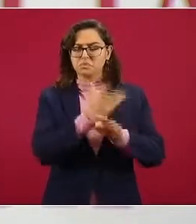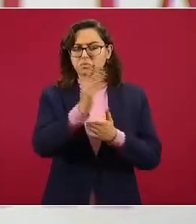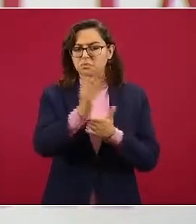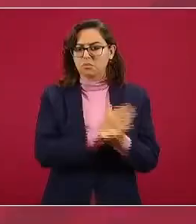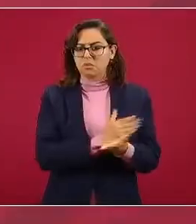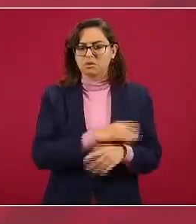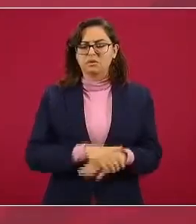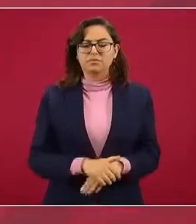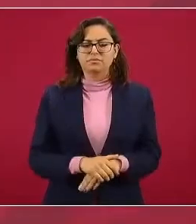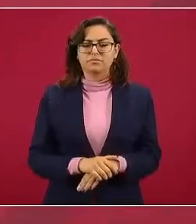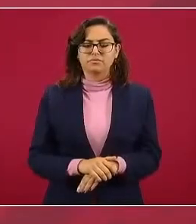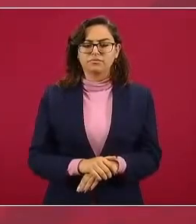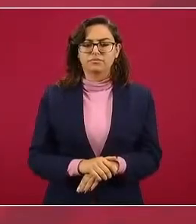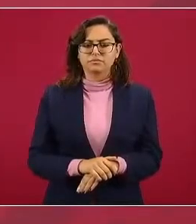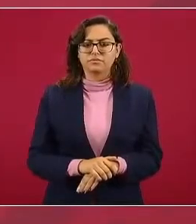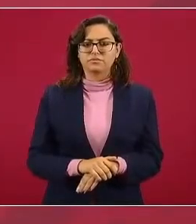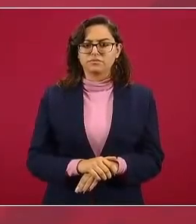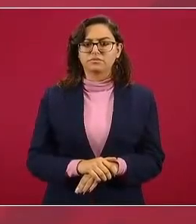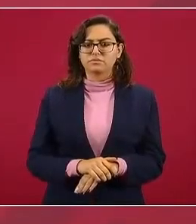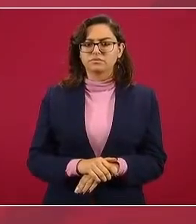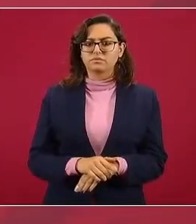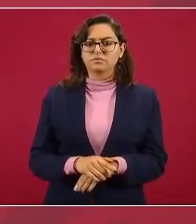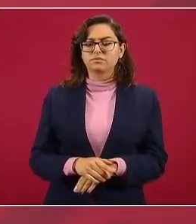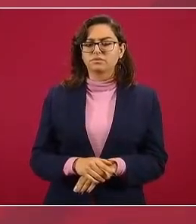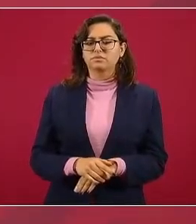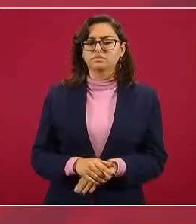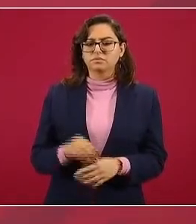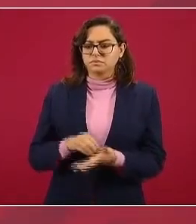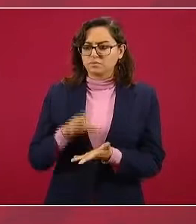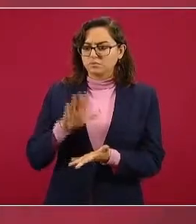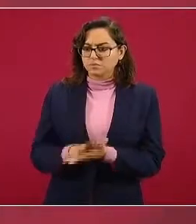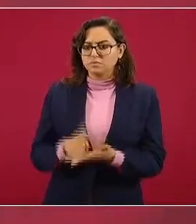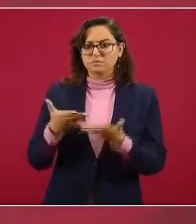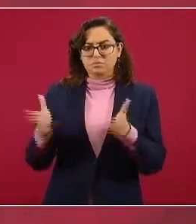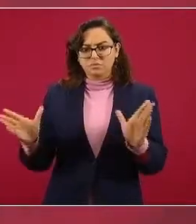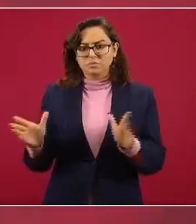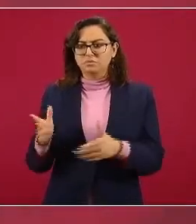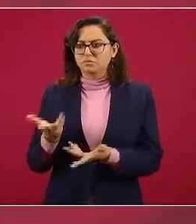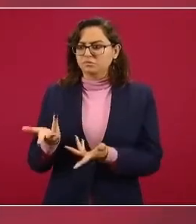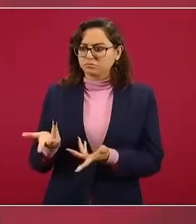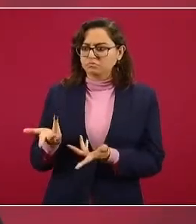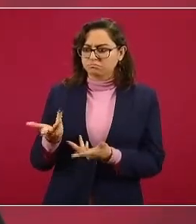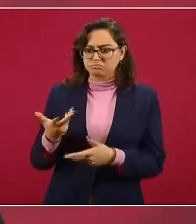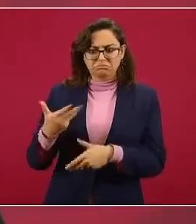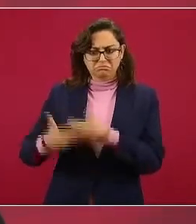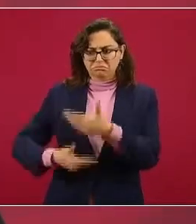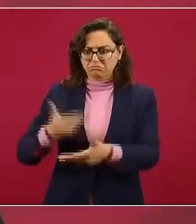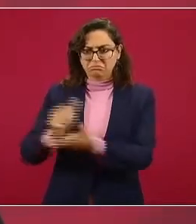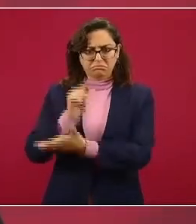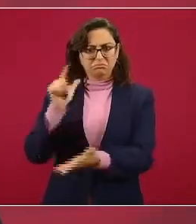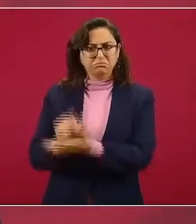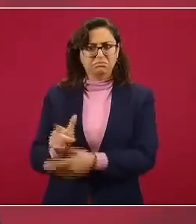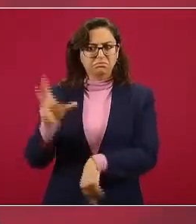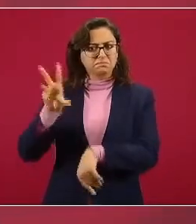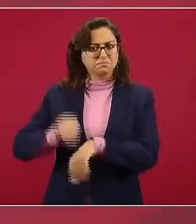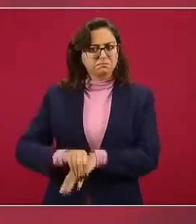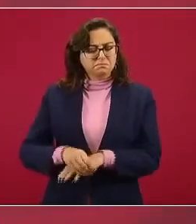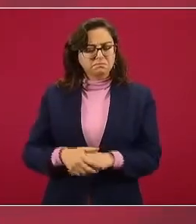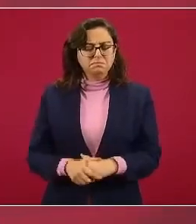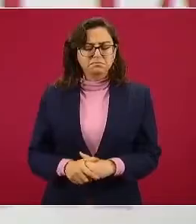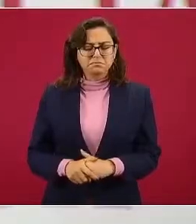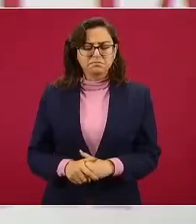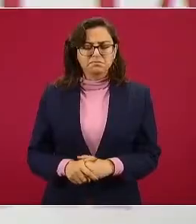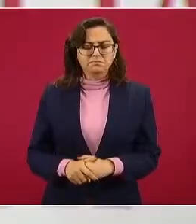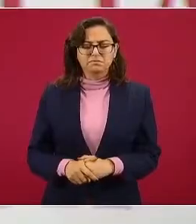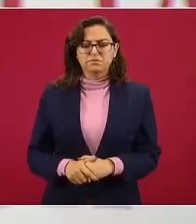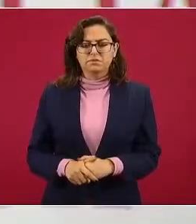en las audiencias, en el acceso a los documentos. Entonces no hay por qué esperar que no fuese así. No tendría sentido